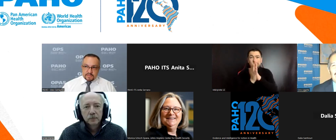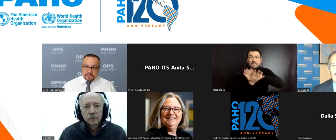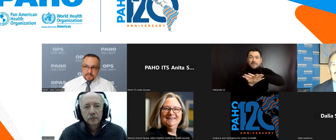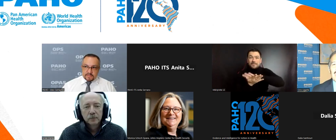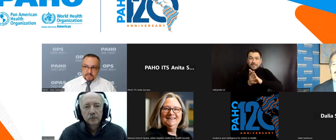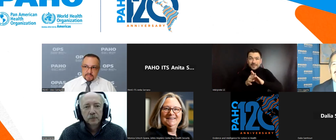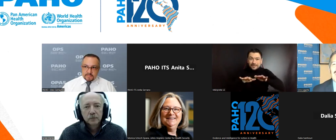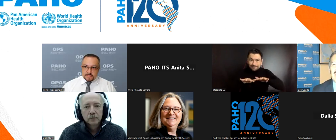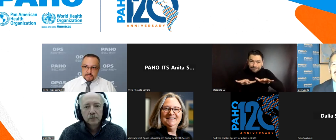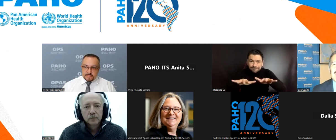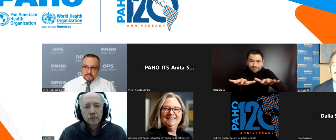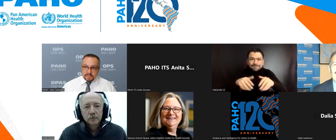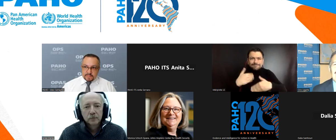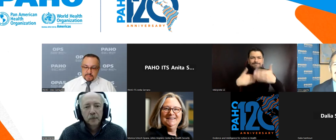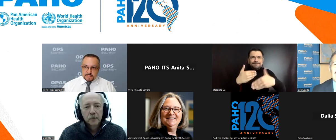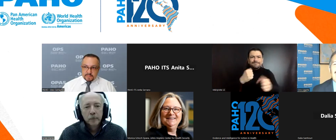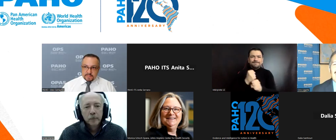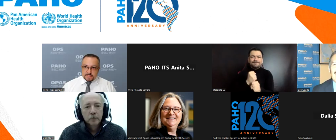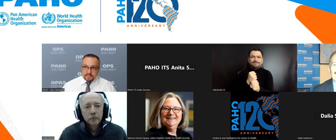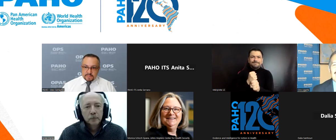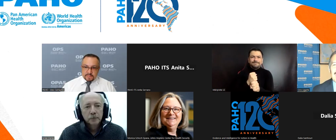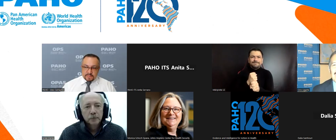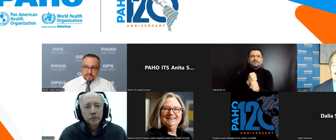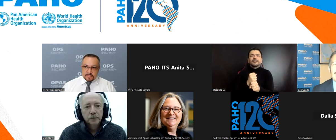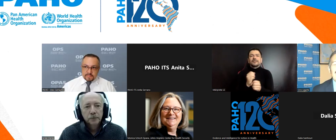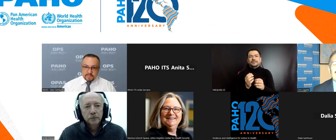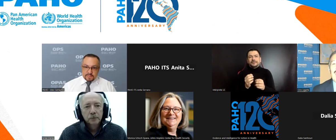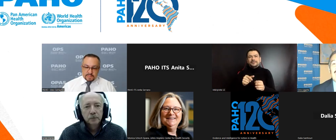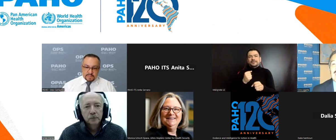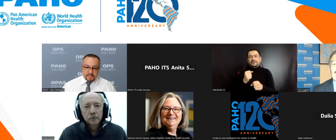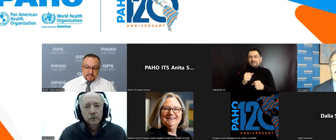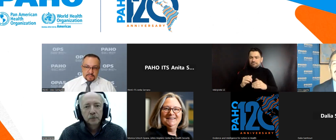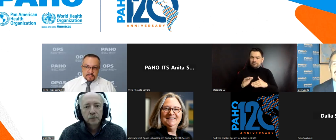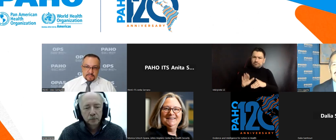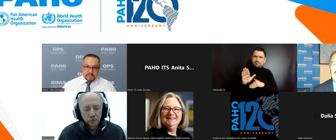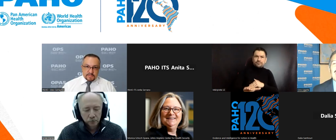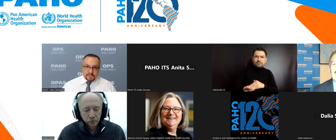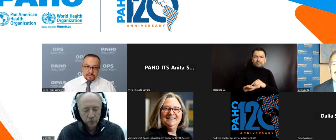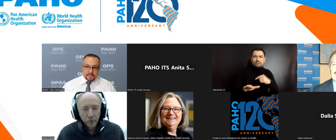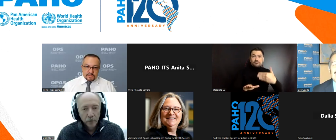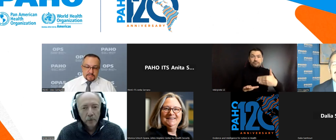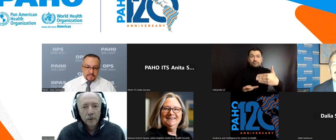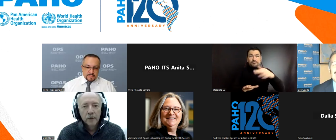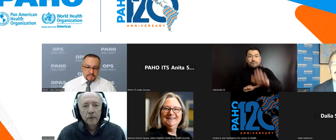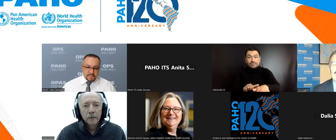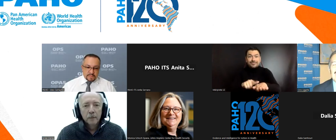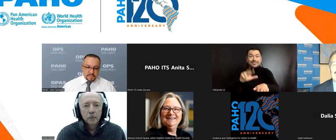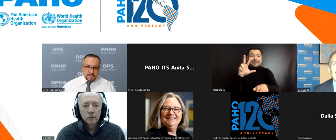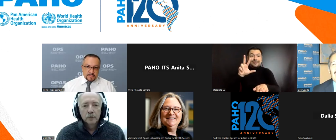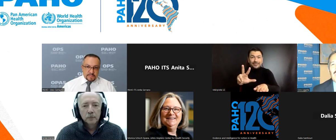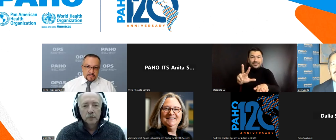Ahora estamos mirando la fase 3, como Alex lo dijo y también mis colegas, de crear sistemas de